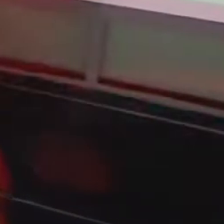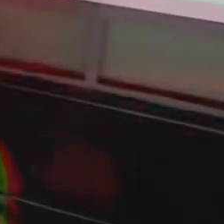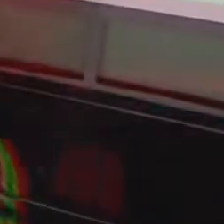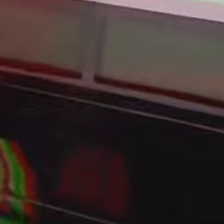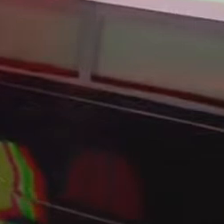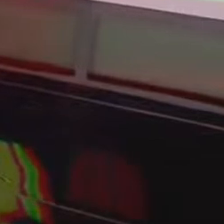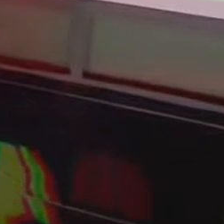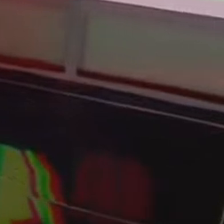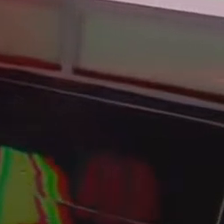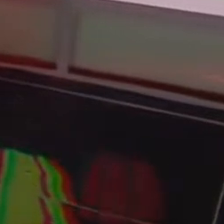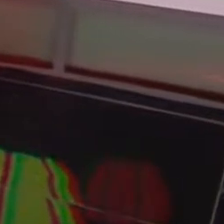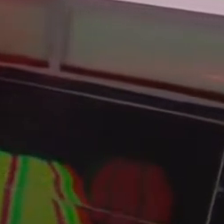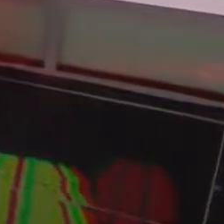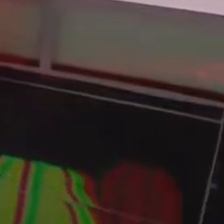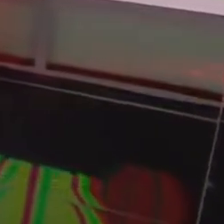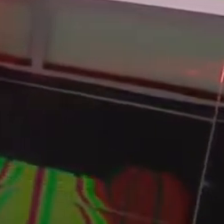Final de una